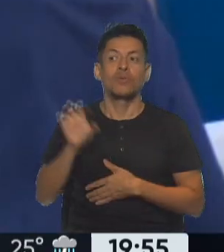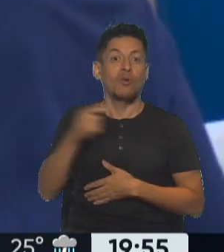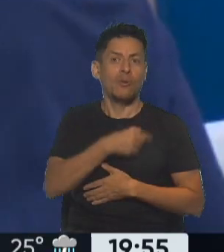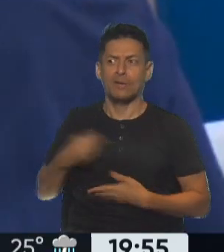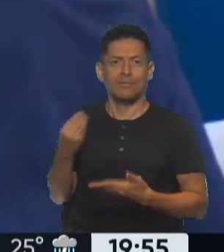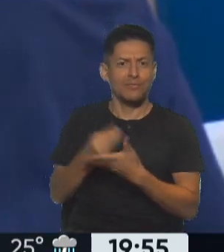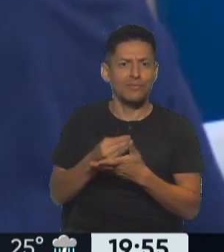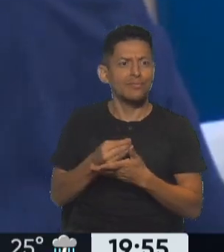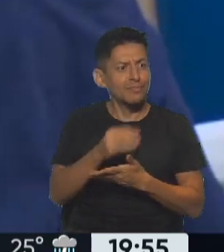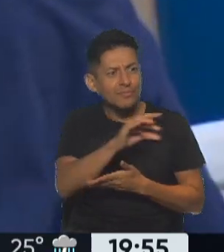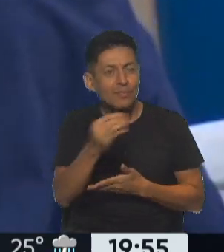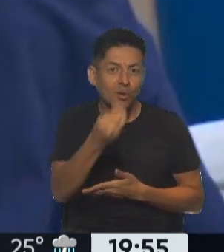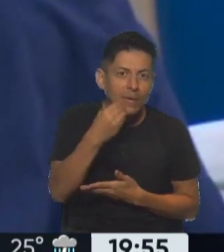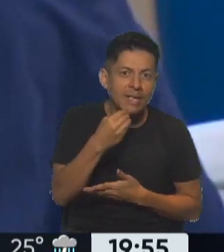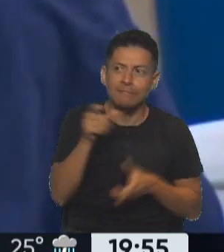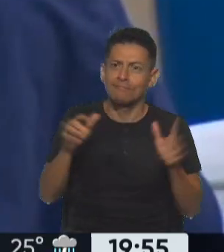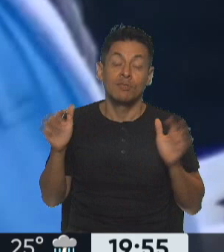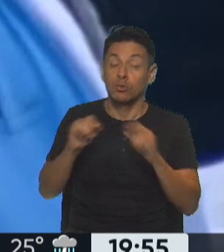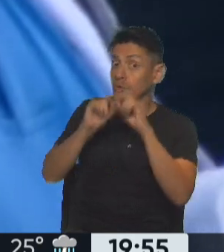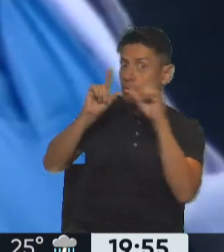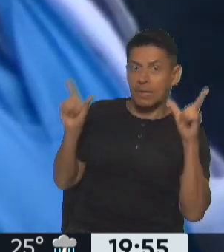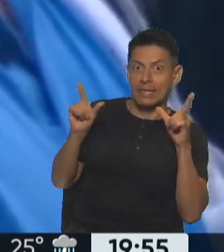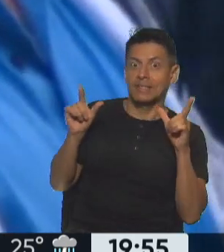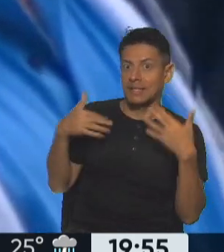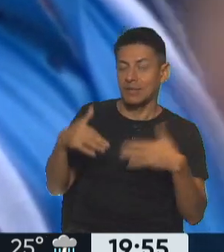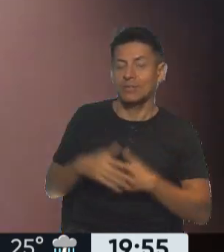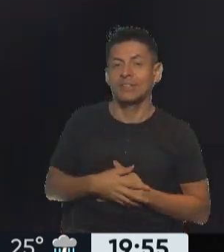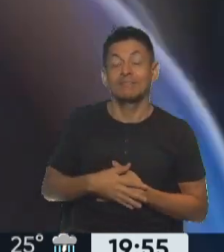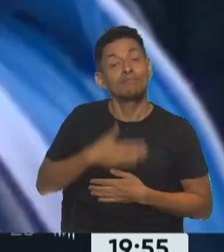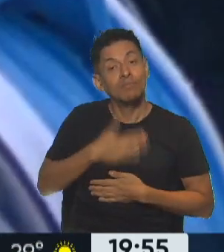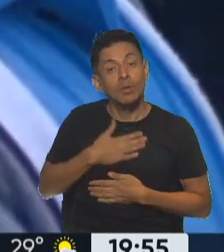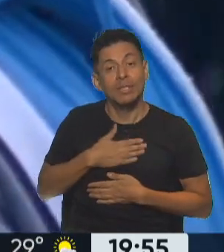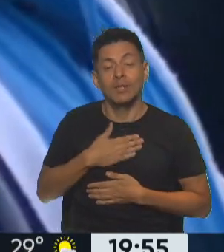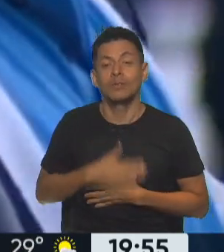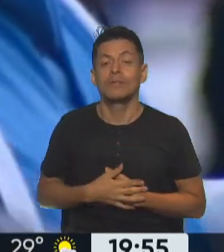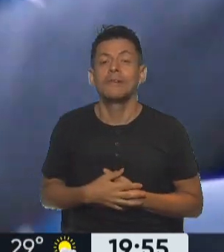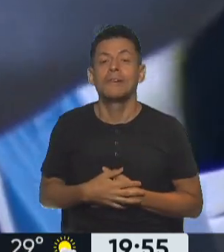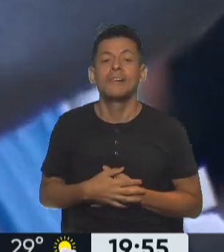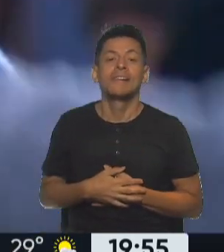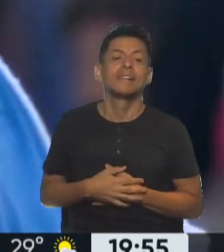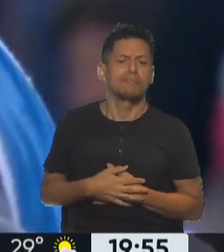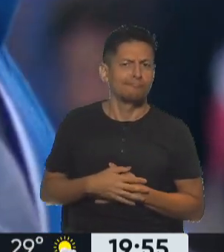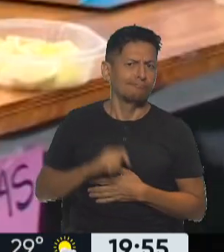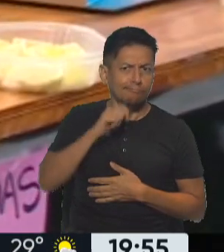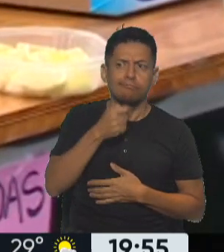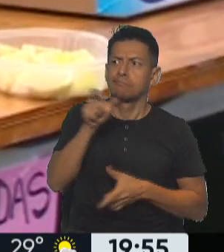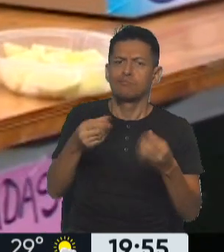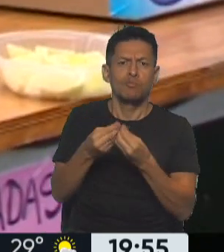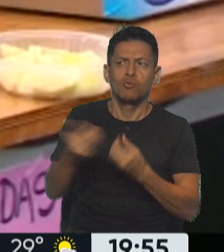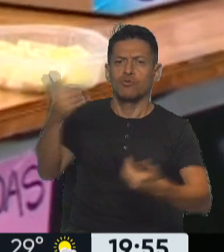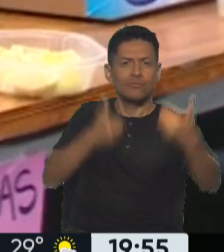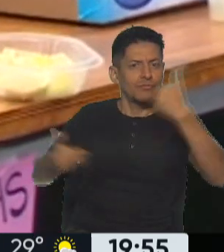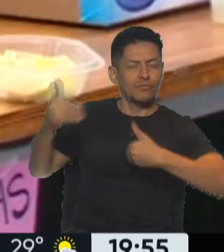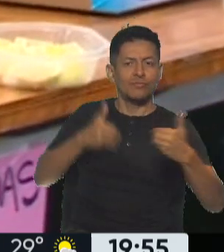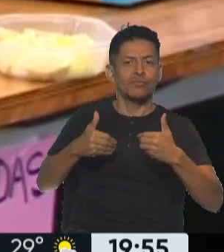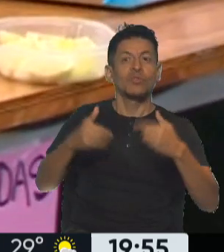Corvina, decía, se le llenó. Fue una sorpresa, la verdad, inesperada. Y muy contento, buena repercusión con la gente, mucho público,